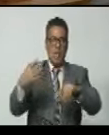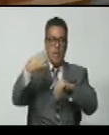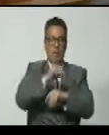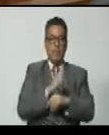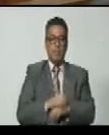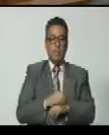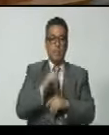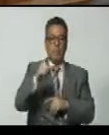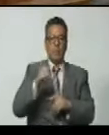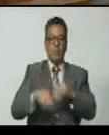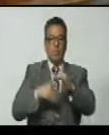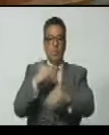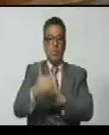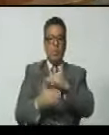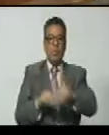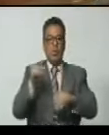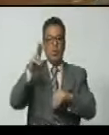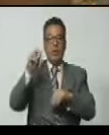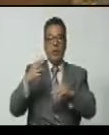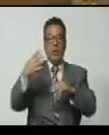alcanzado y avanzar como